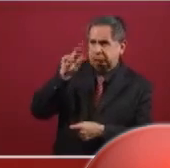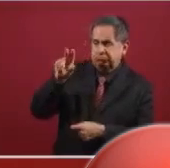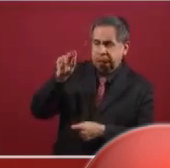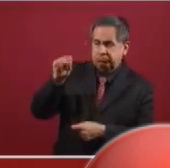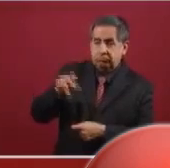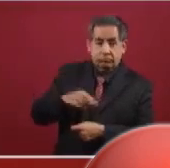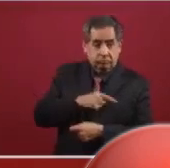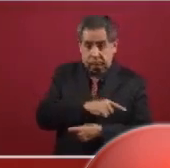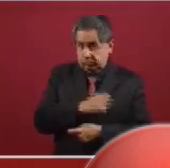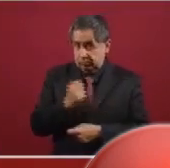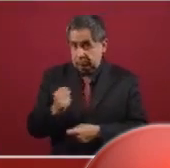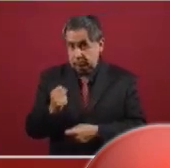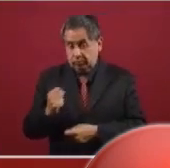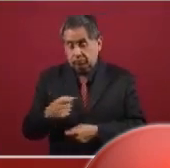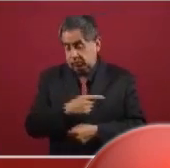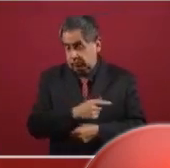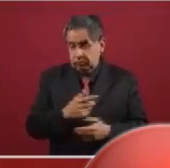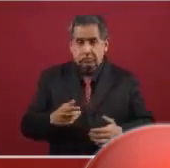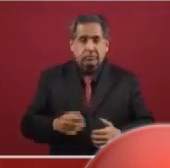completo.